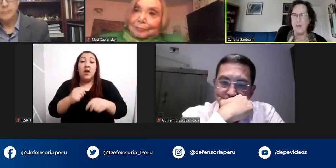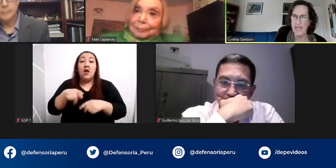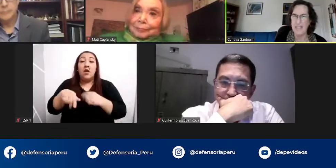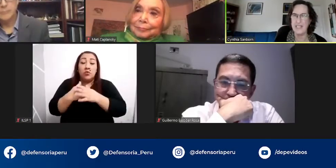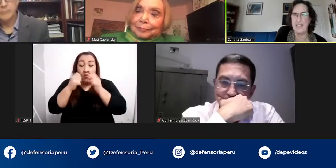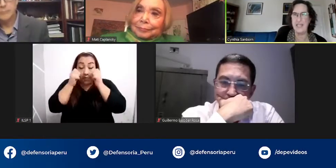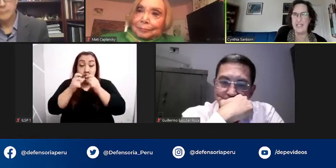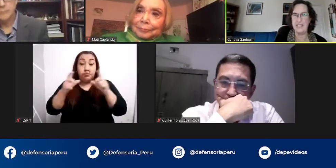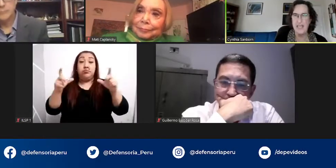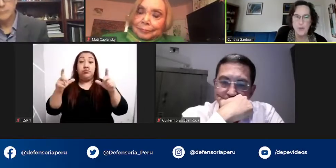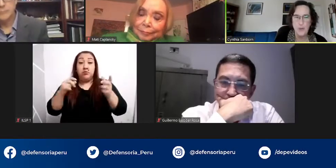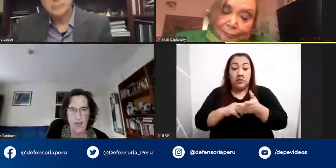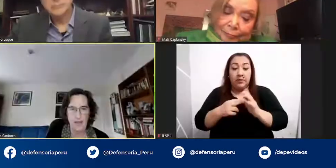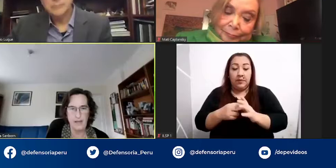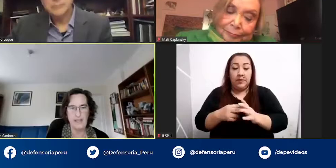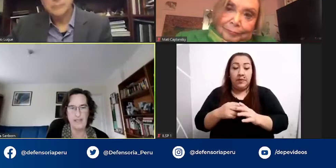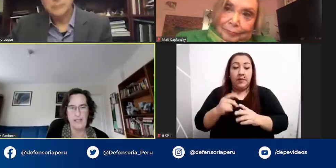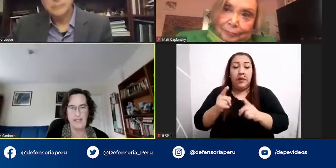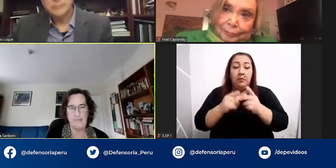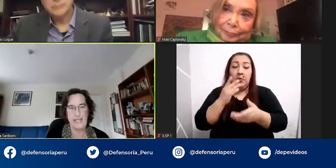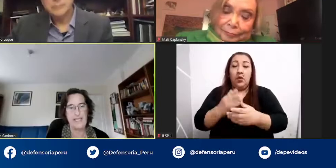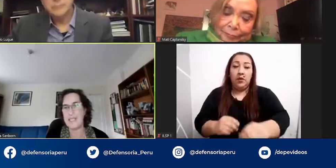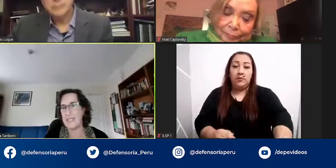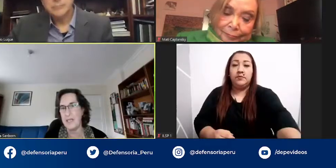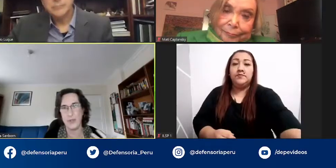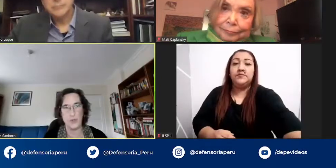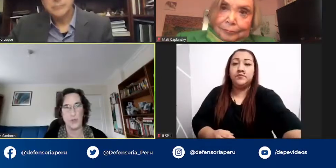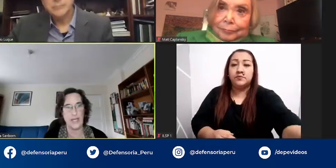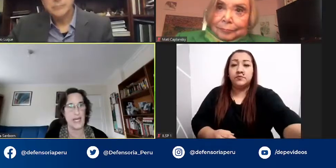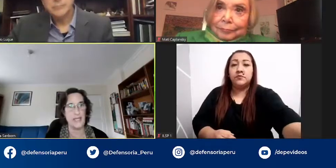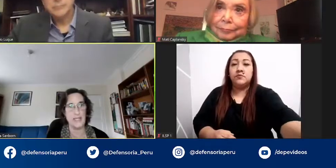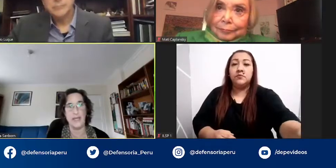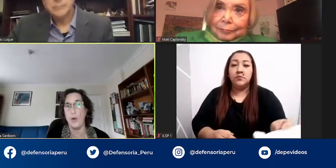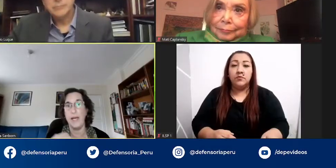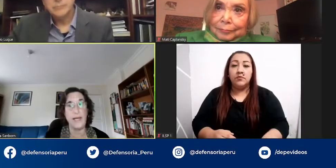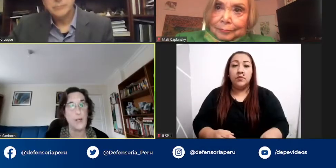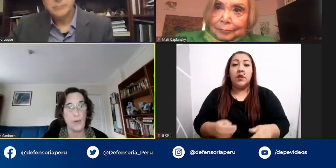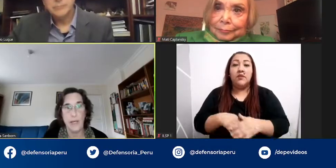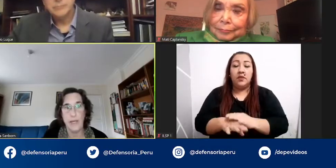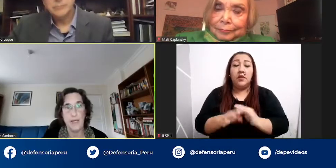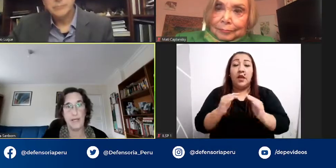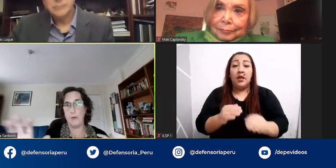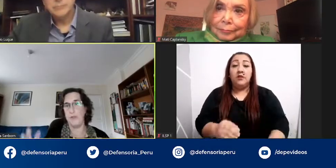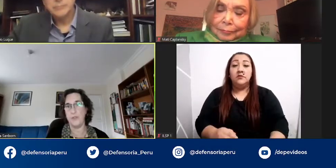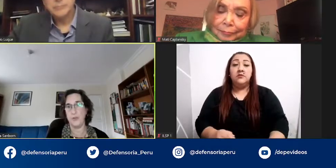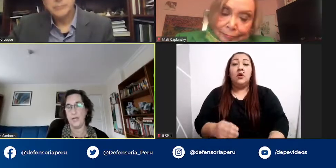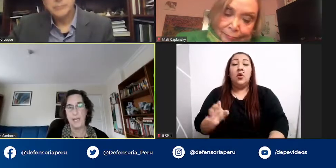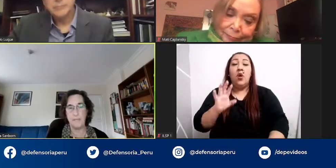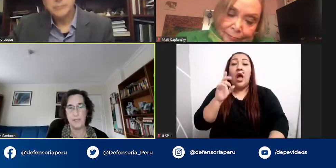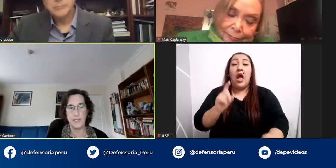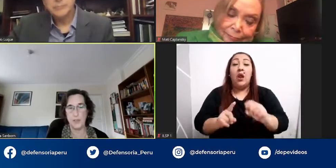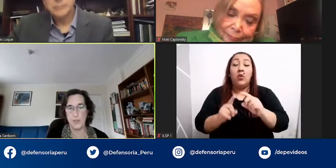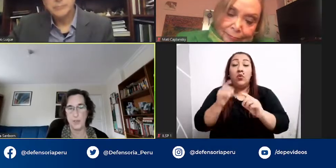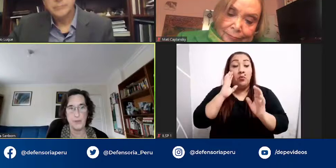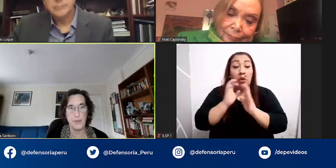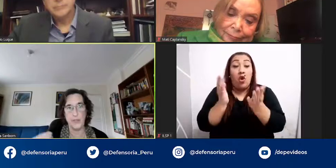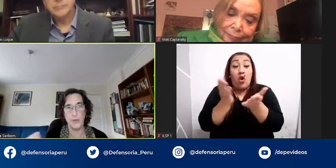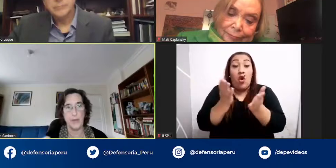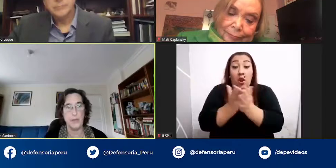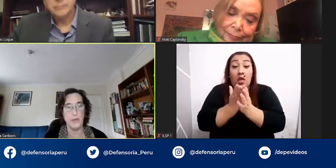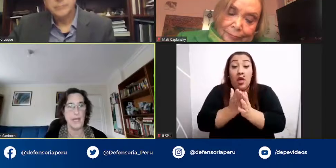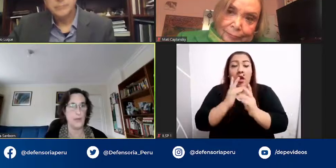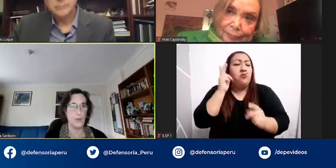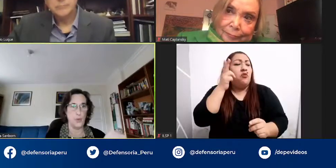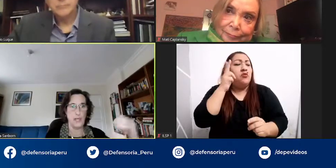problemas de violencia dentro del hogar, y quizás casos donde antes en el colegio la profesora capta una situación de un